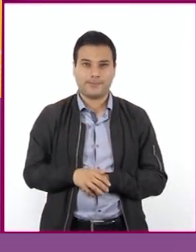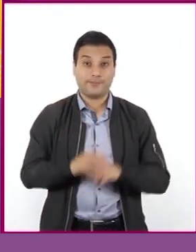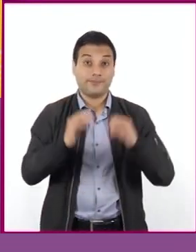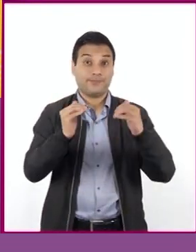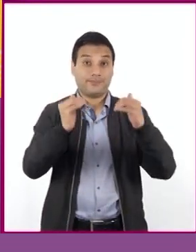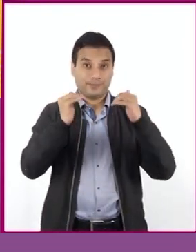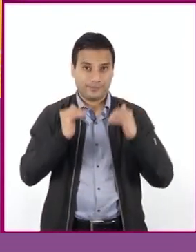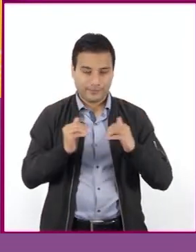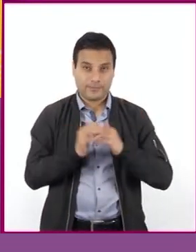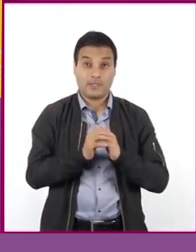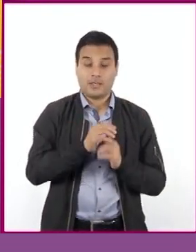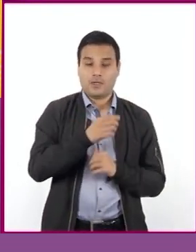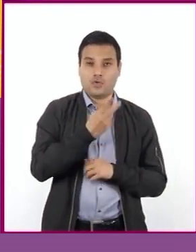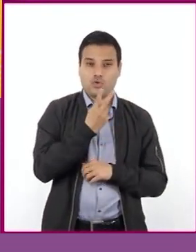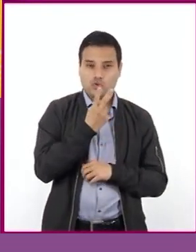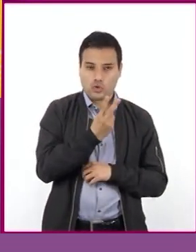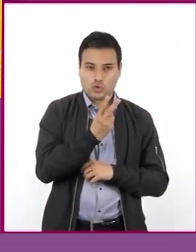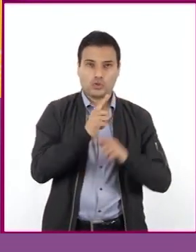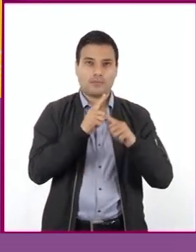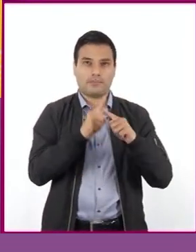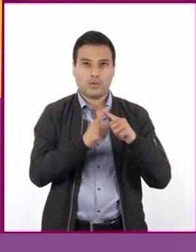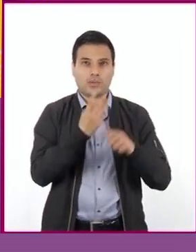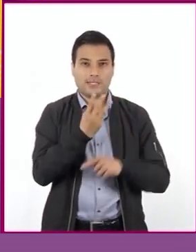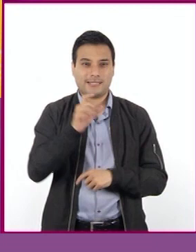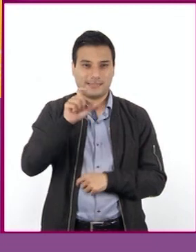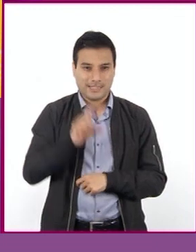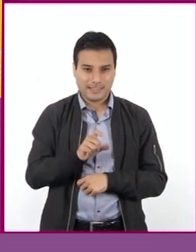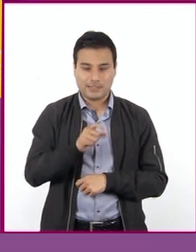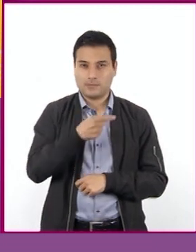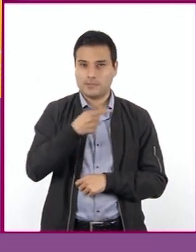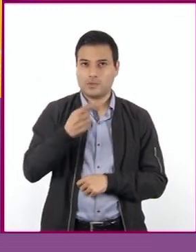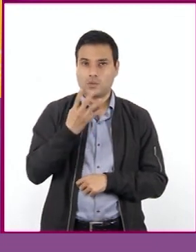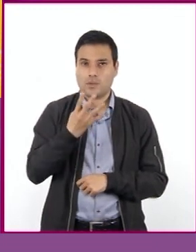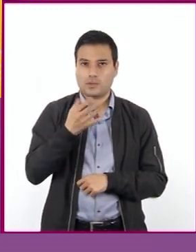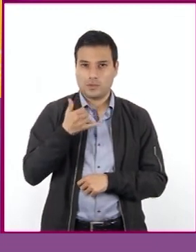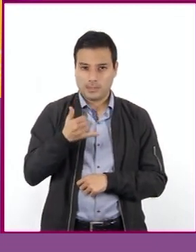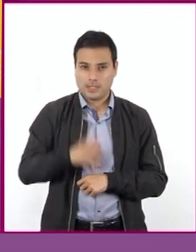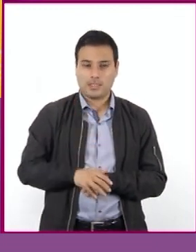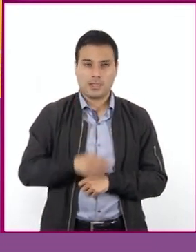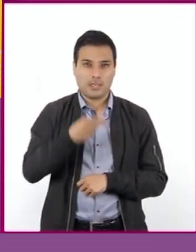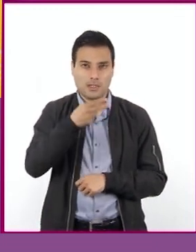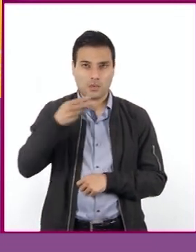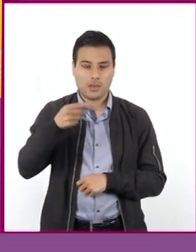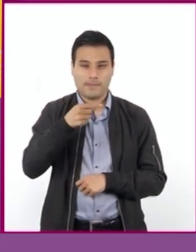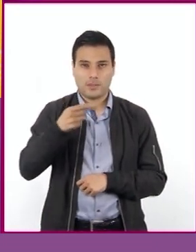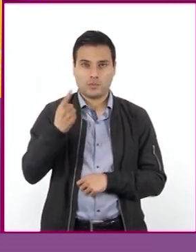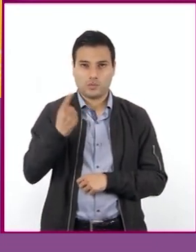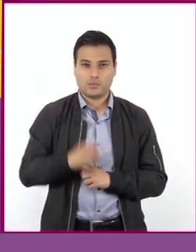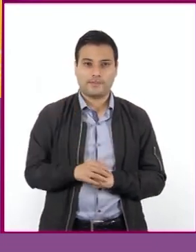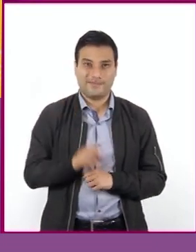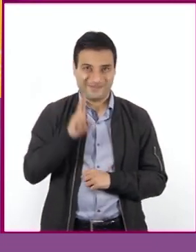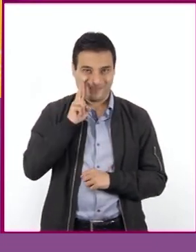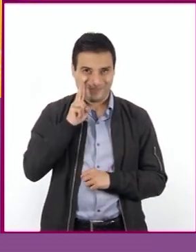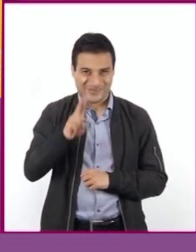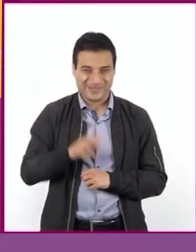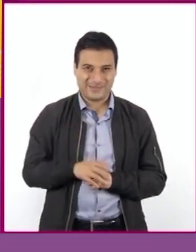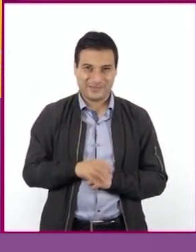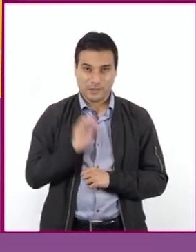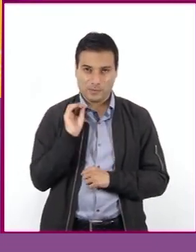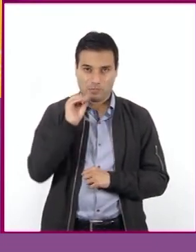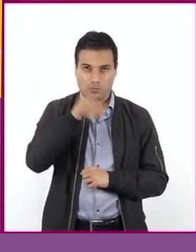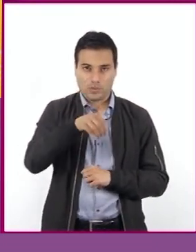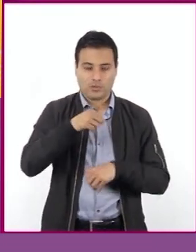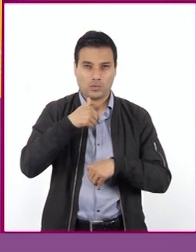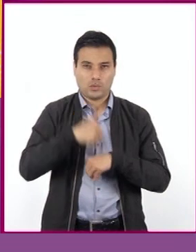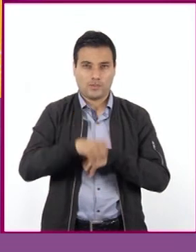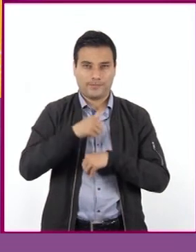2 a toda la segunda ecuación. Si se percataron, el número 2 se le agregó un signo negativo,